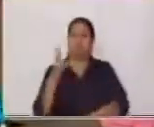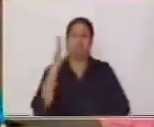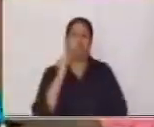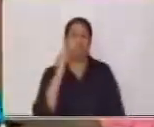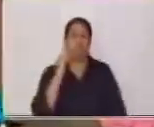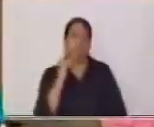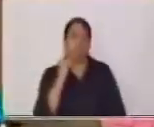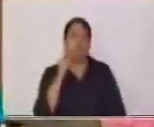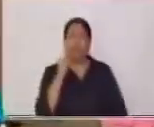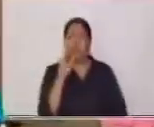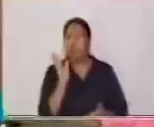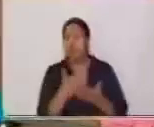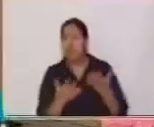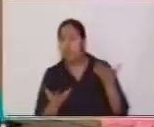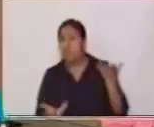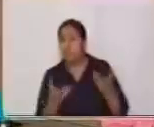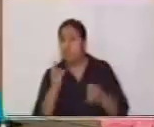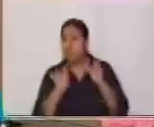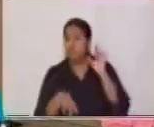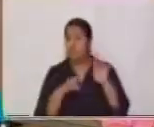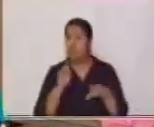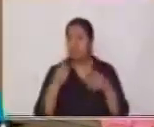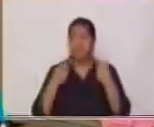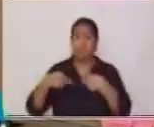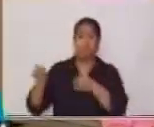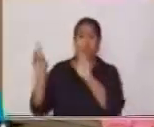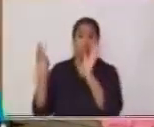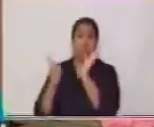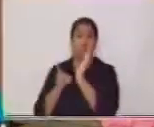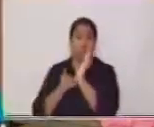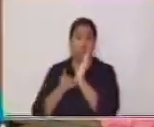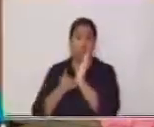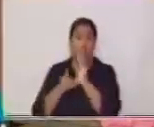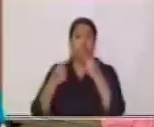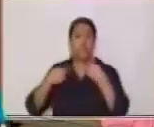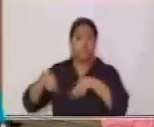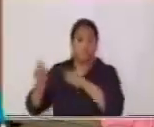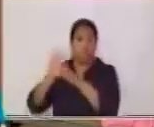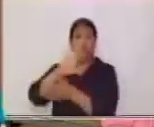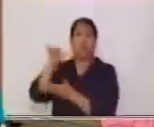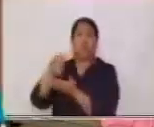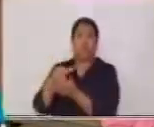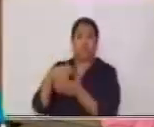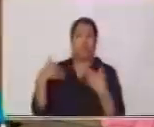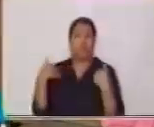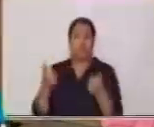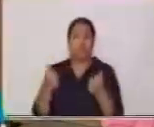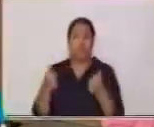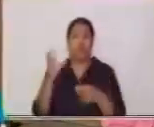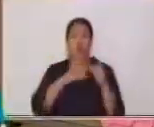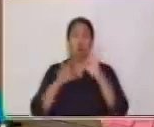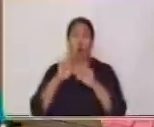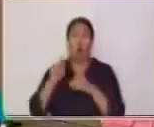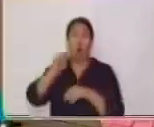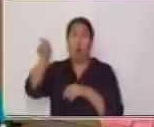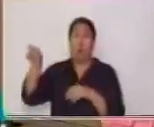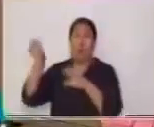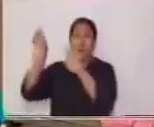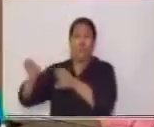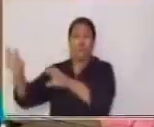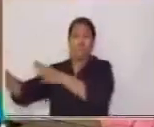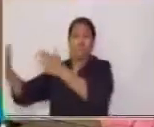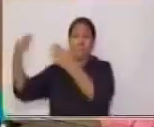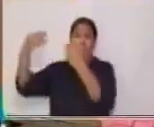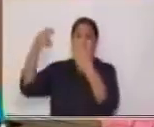vez has visitado a algún médico? ¿Te han llevado al centro de salud? ¿O el centro de salud ha llegado a la escuela y te ha medido y te ha